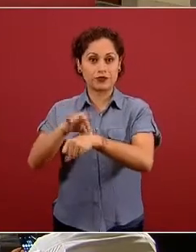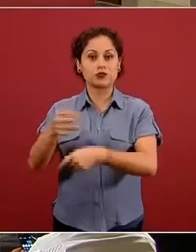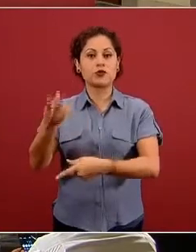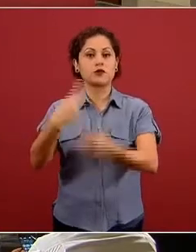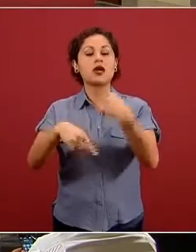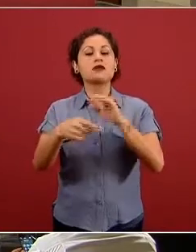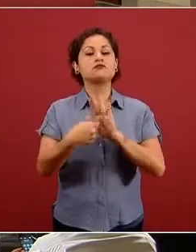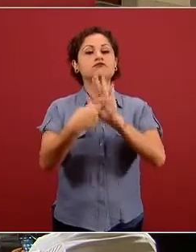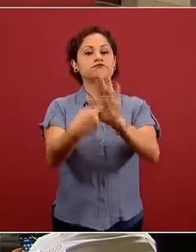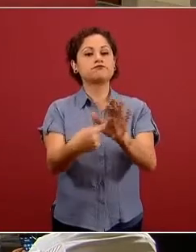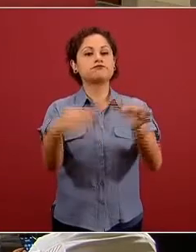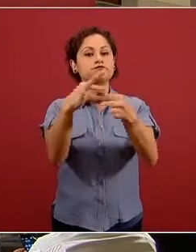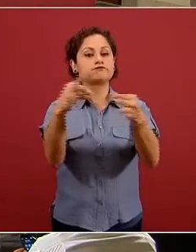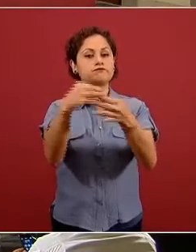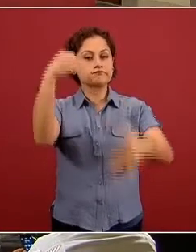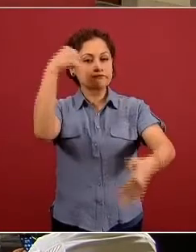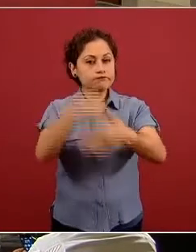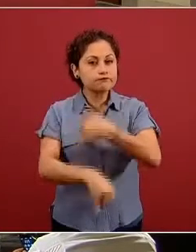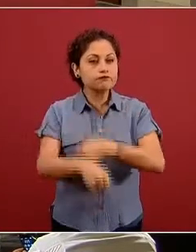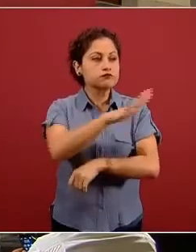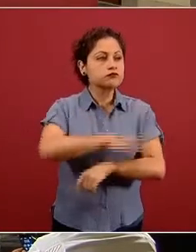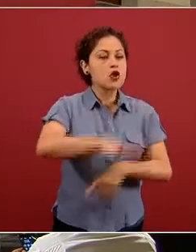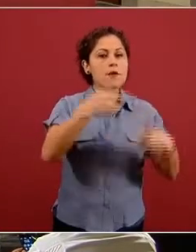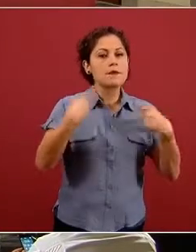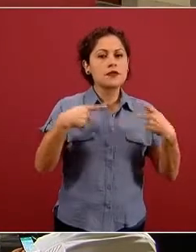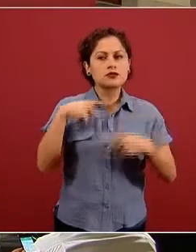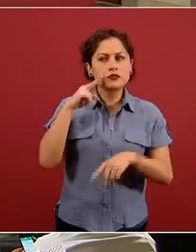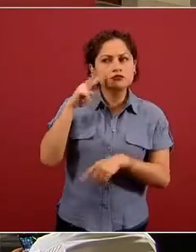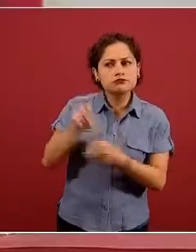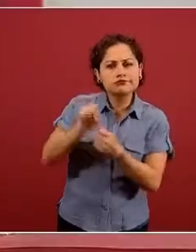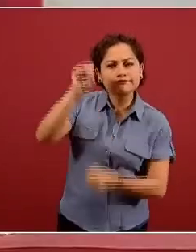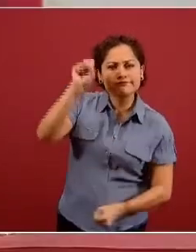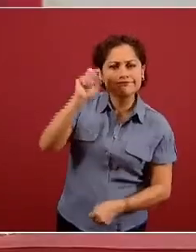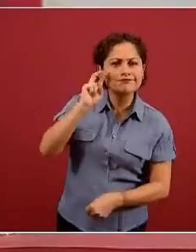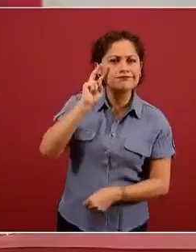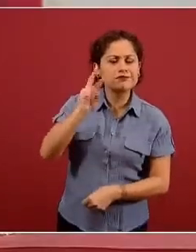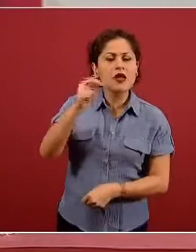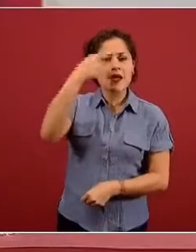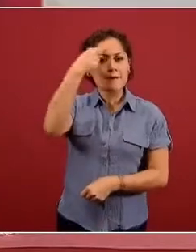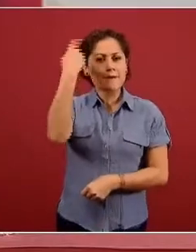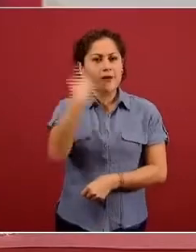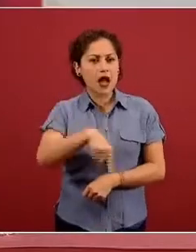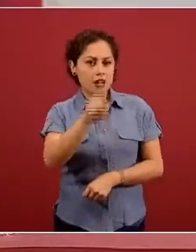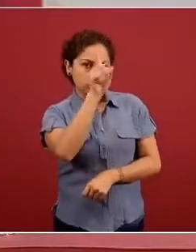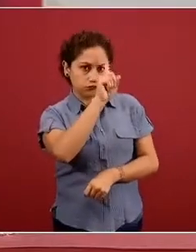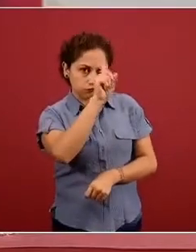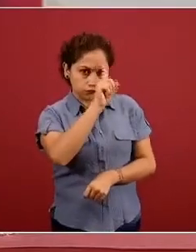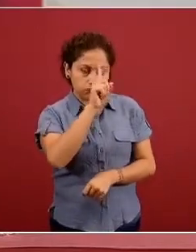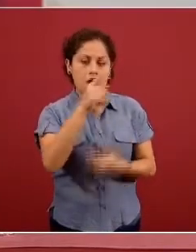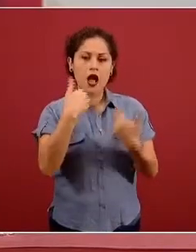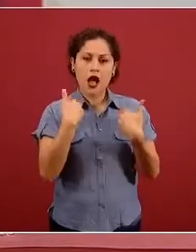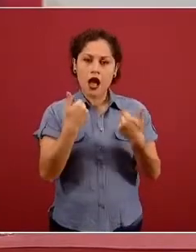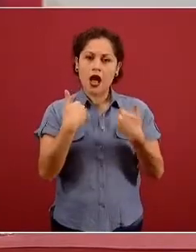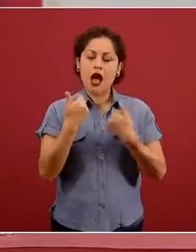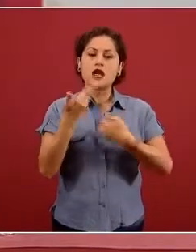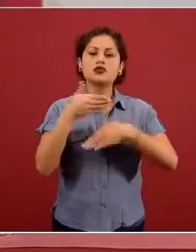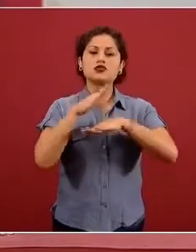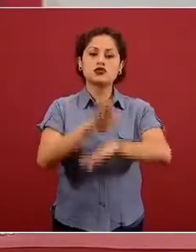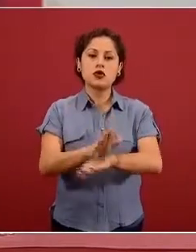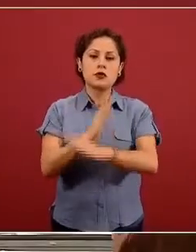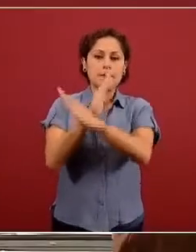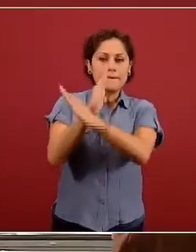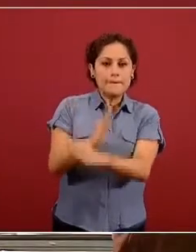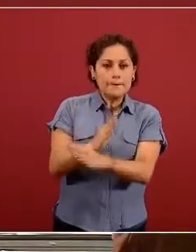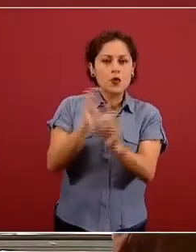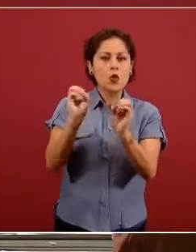del público que pueda asesorarse en lo que corresponde hacer en materia de prevención y de atención en todo momento. Bienvenido,